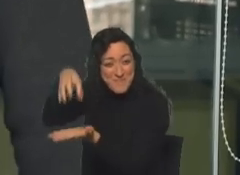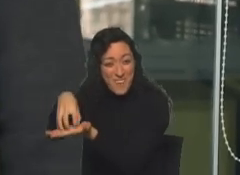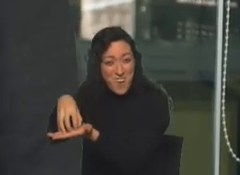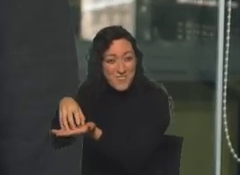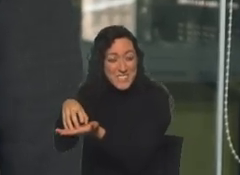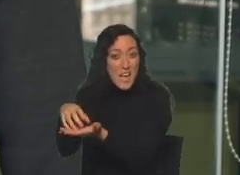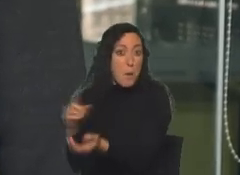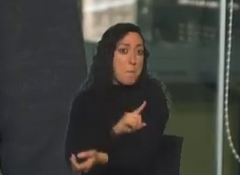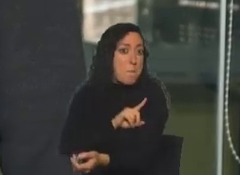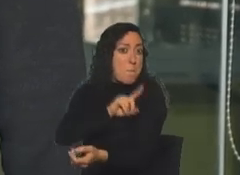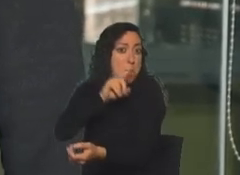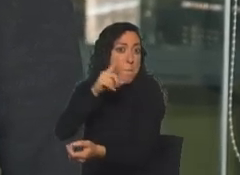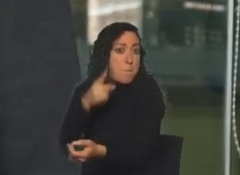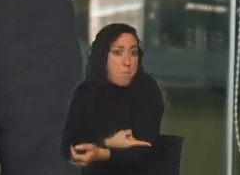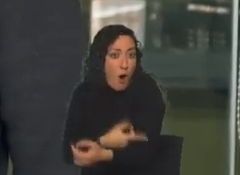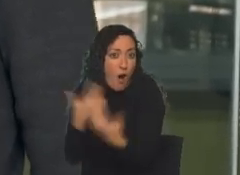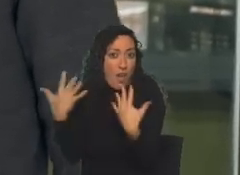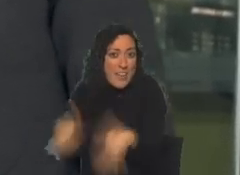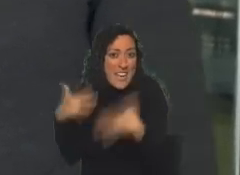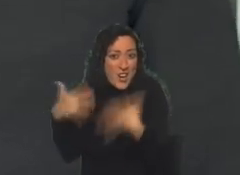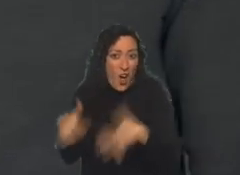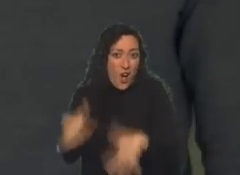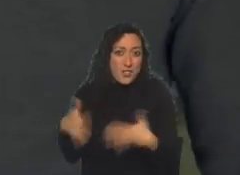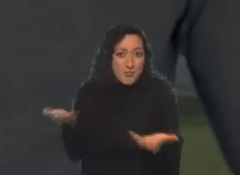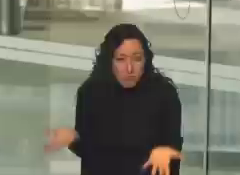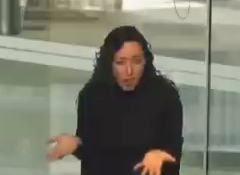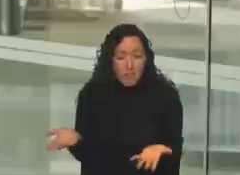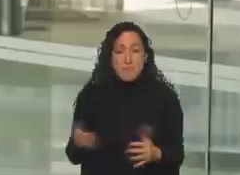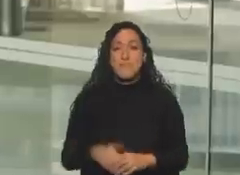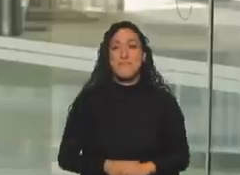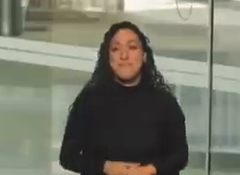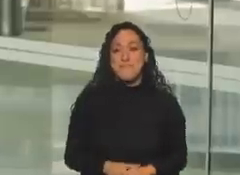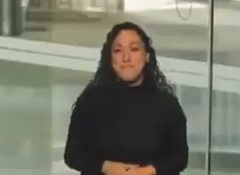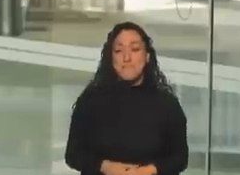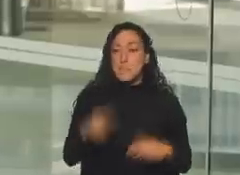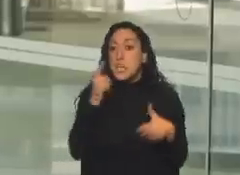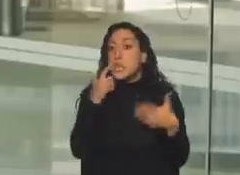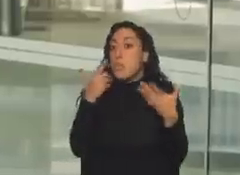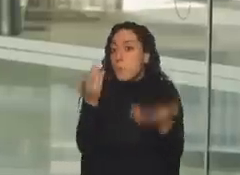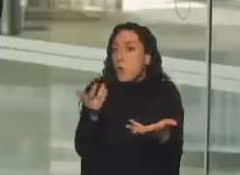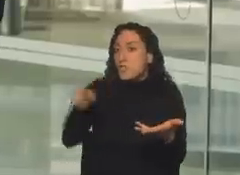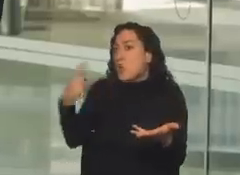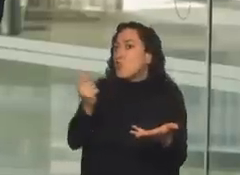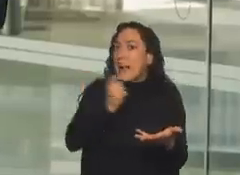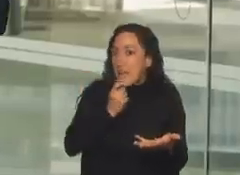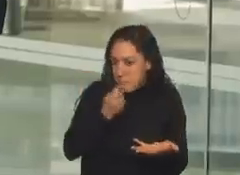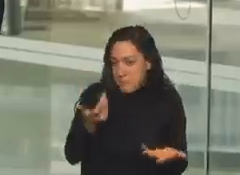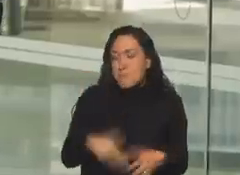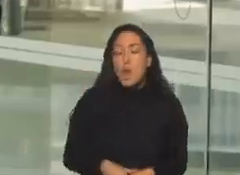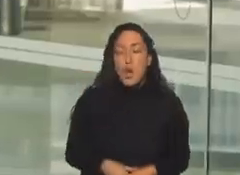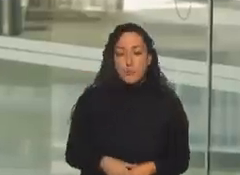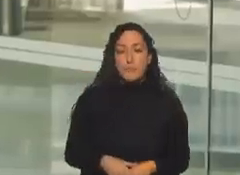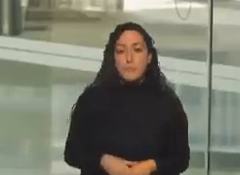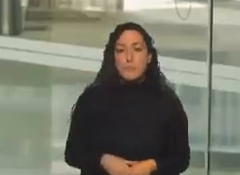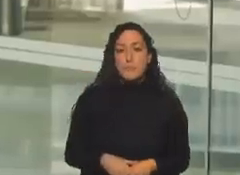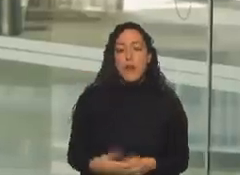esta empresa, sobre todo en este segmento, es fenomenal, ¿no? Te muestro algún otro ejemplo. Fíjate en el